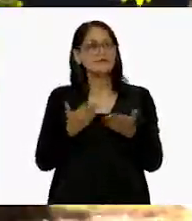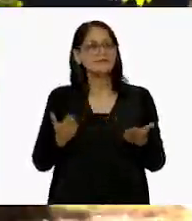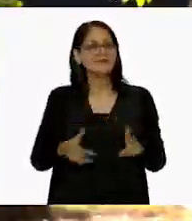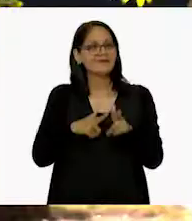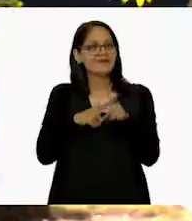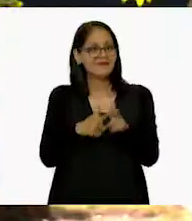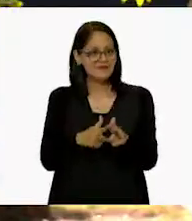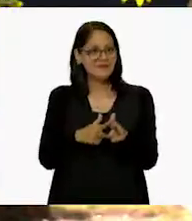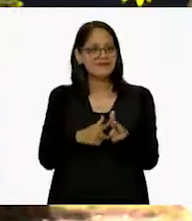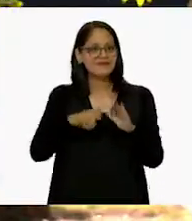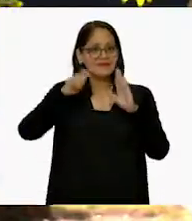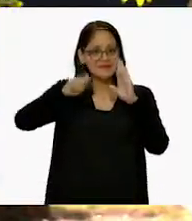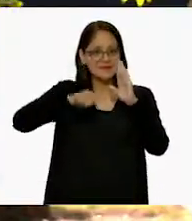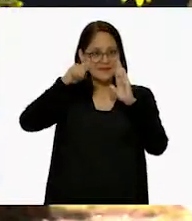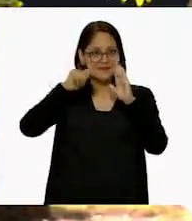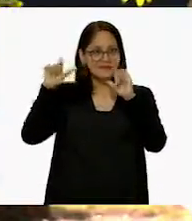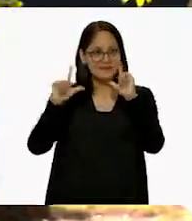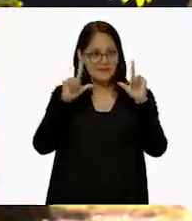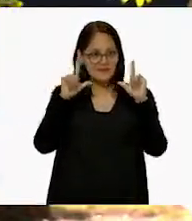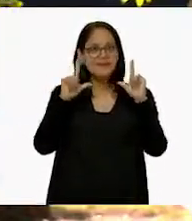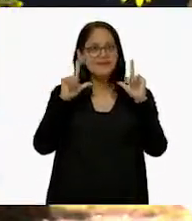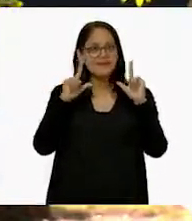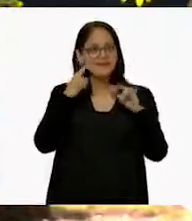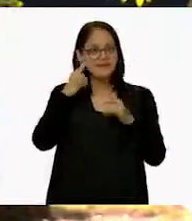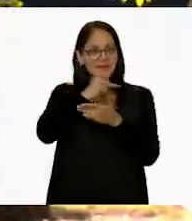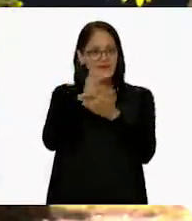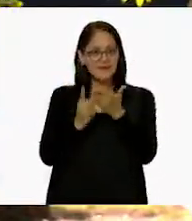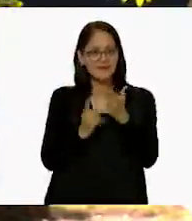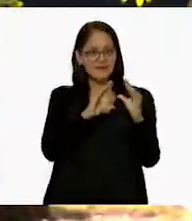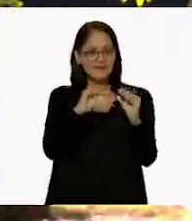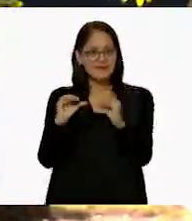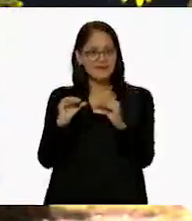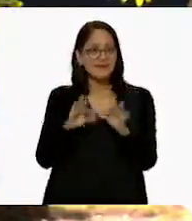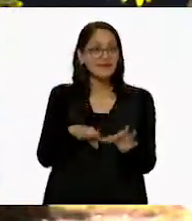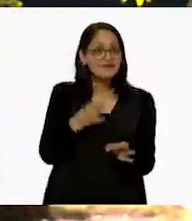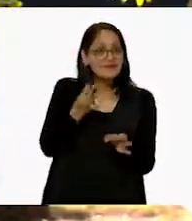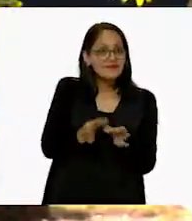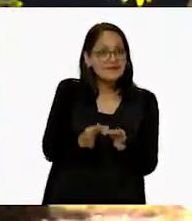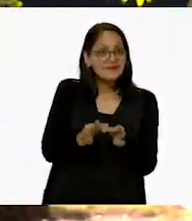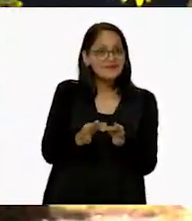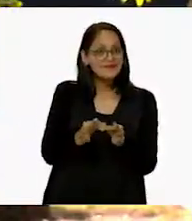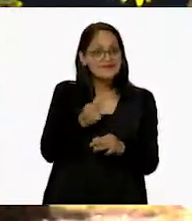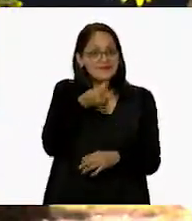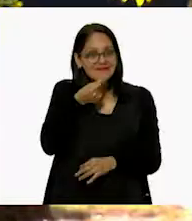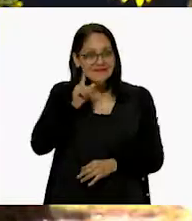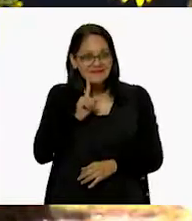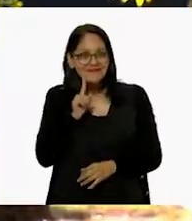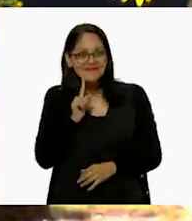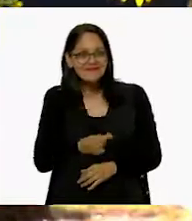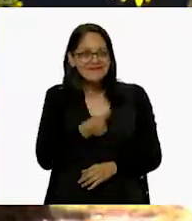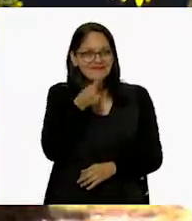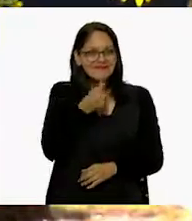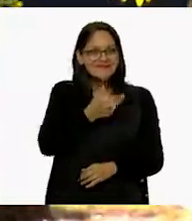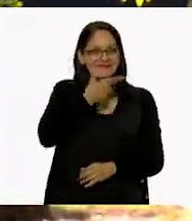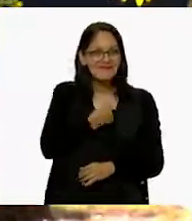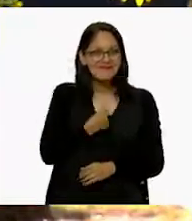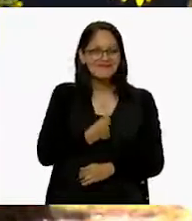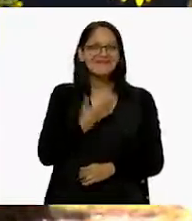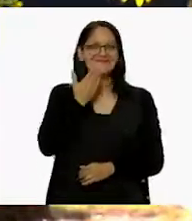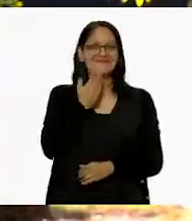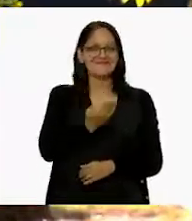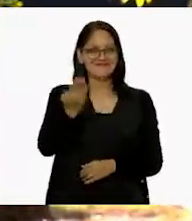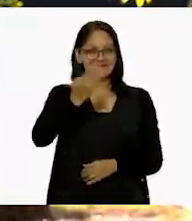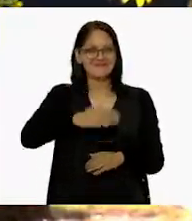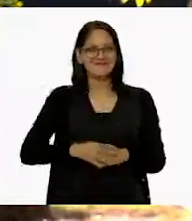Ahora es momento de seguir con el programa de hoy. ¿Listas? ¿Listos? ¡Muy